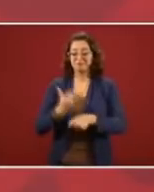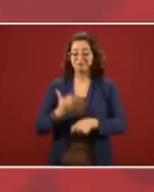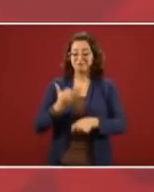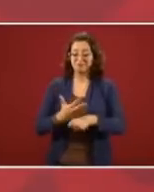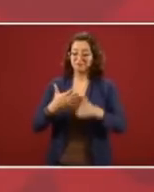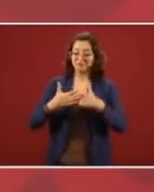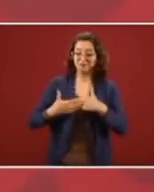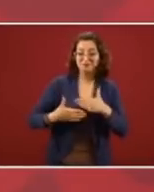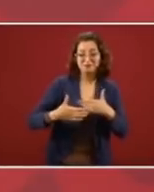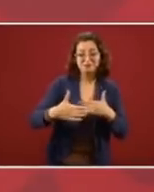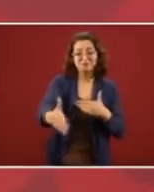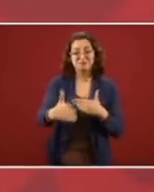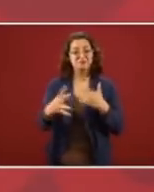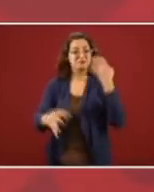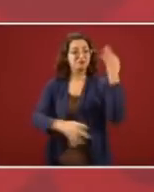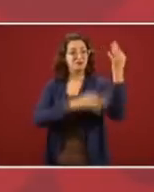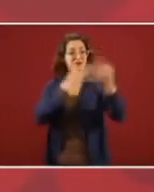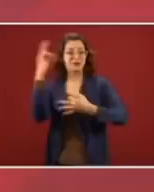predicando